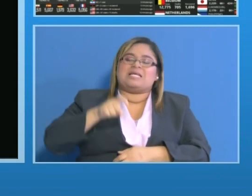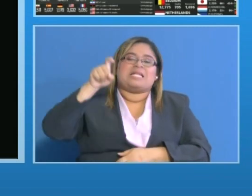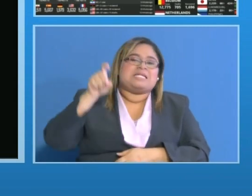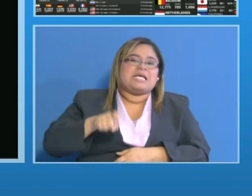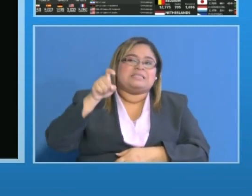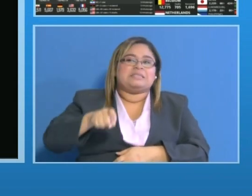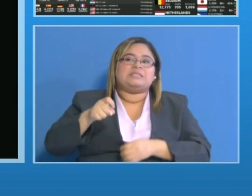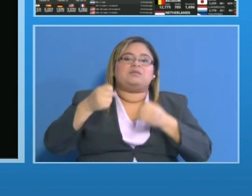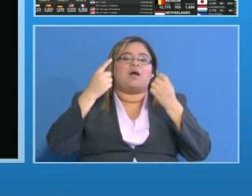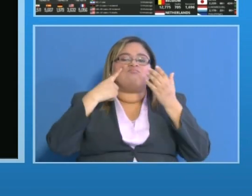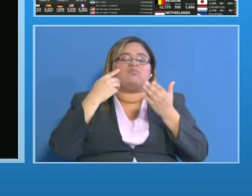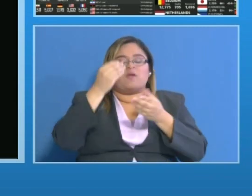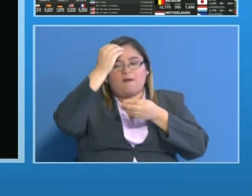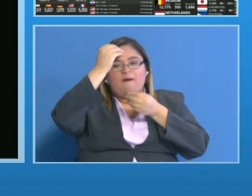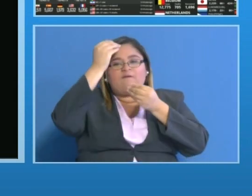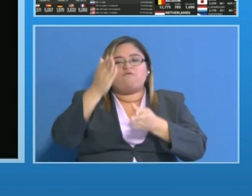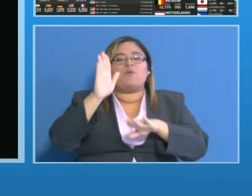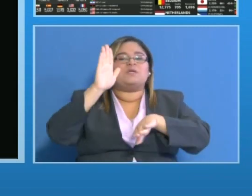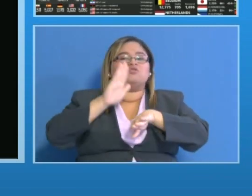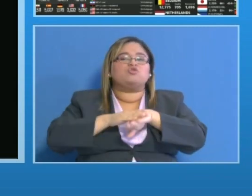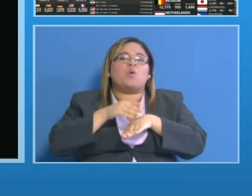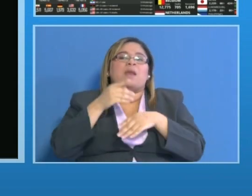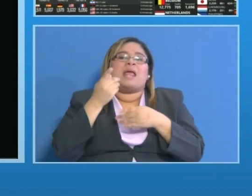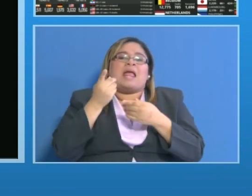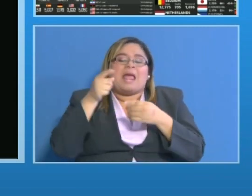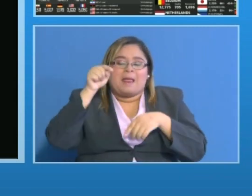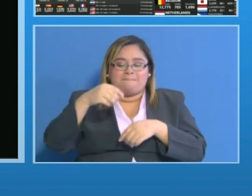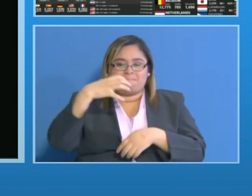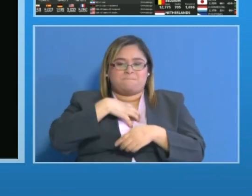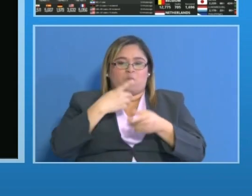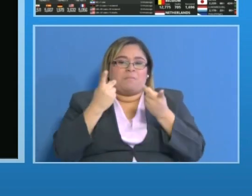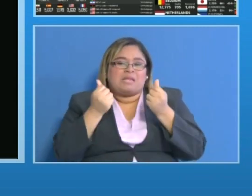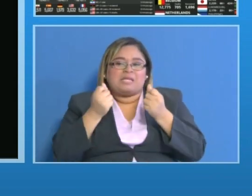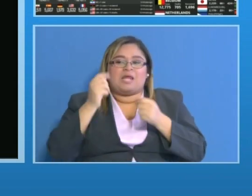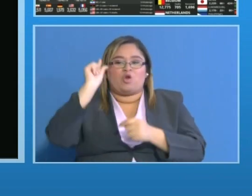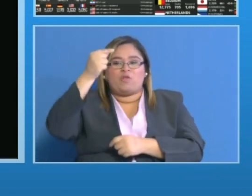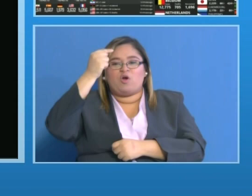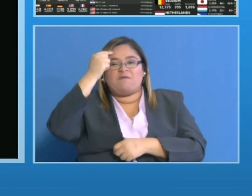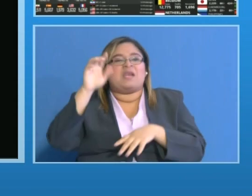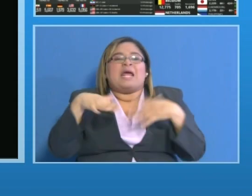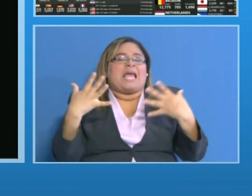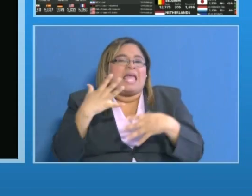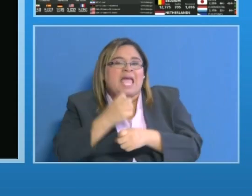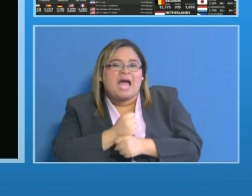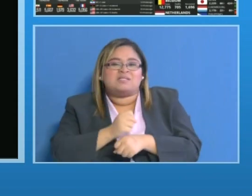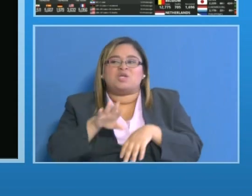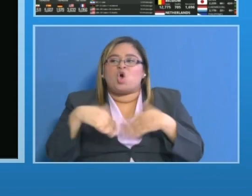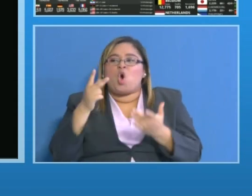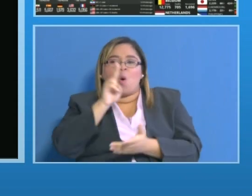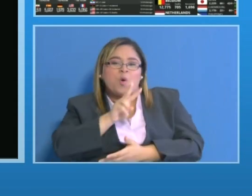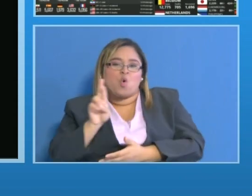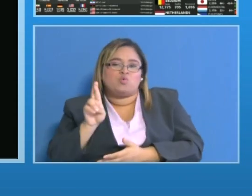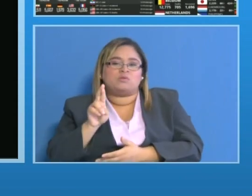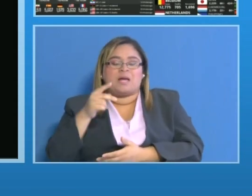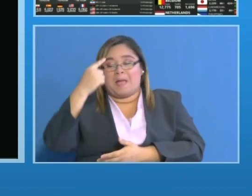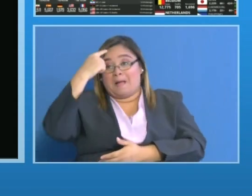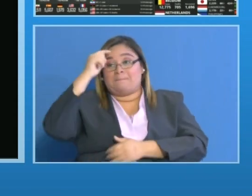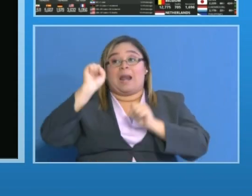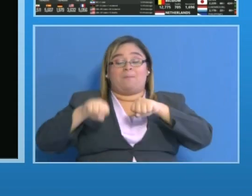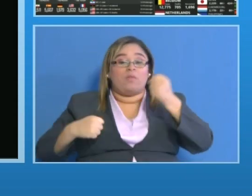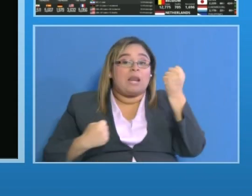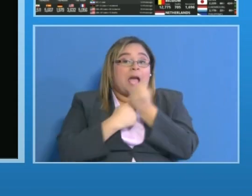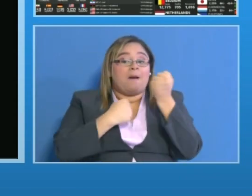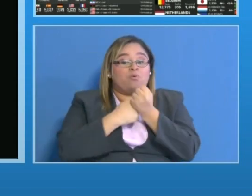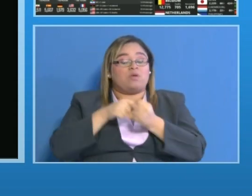de cuentas sobre la utilización de los recursos del Estado orientados a paliar la situación que vive el país y el